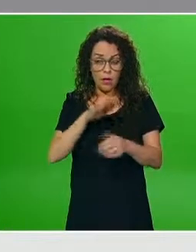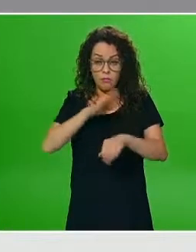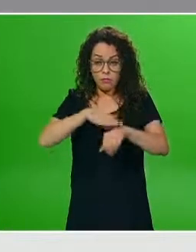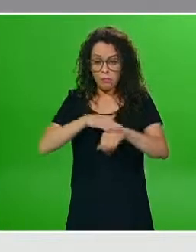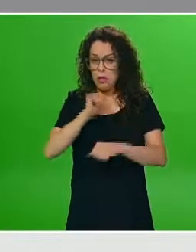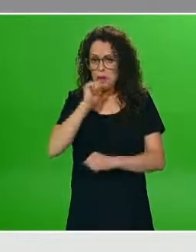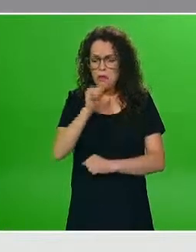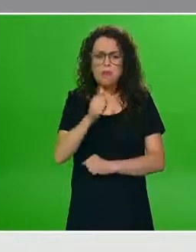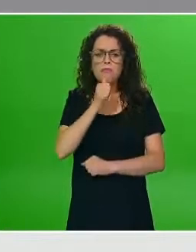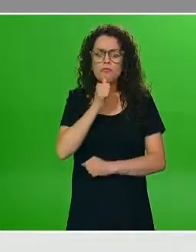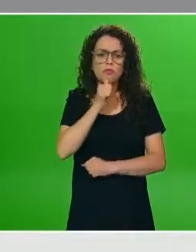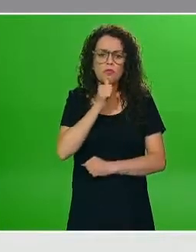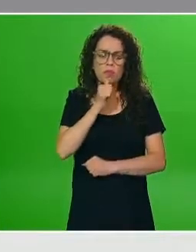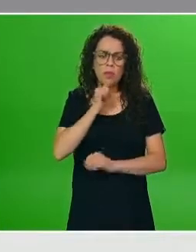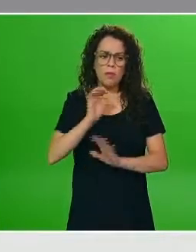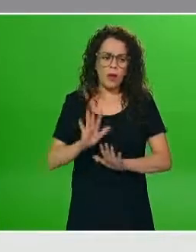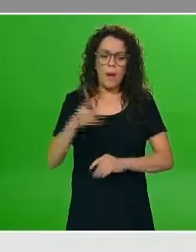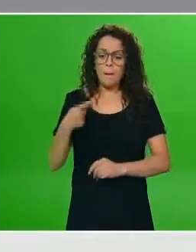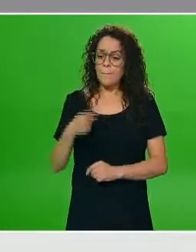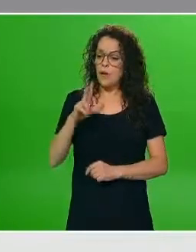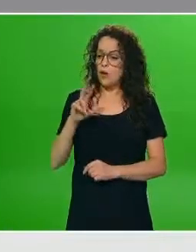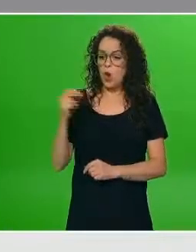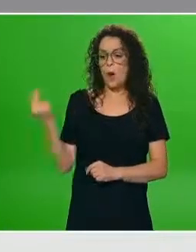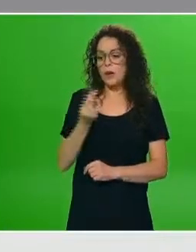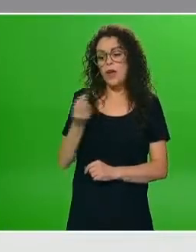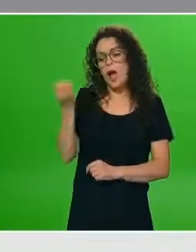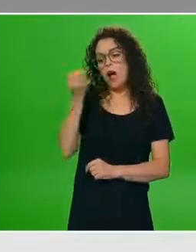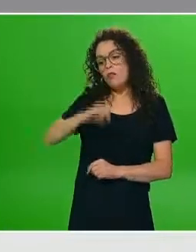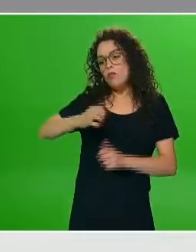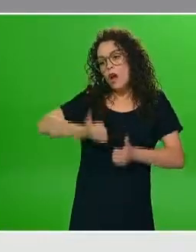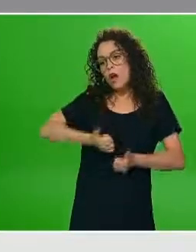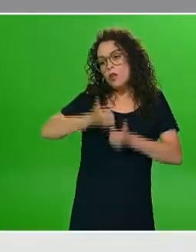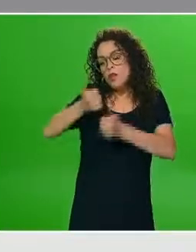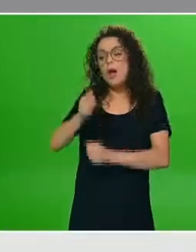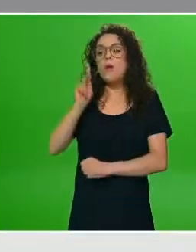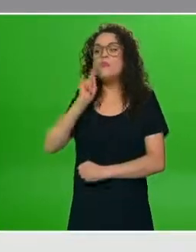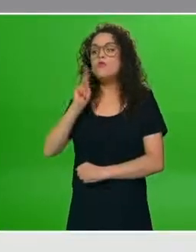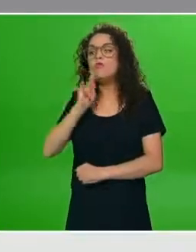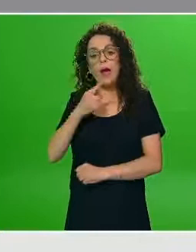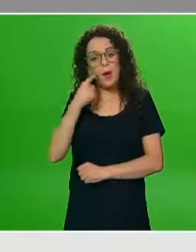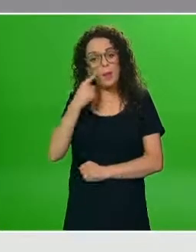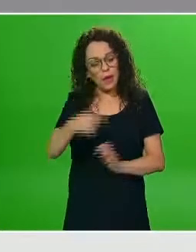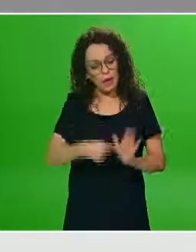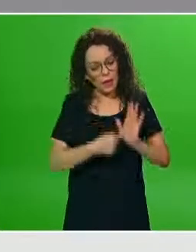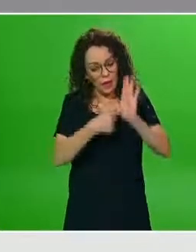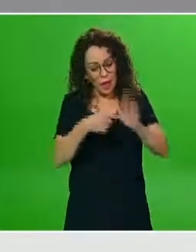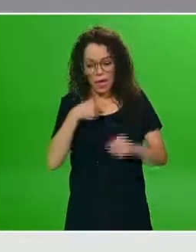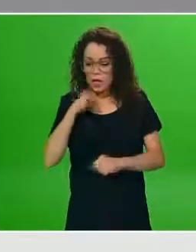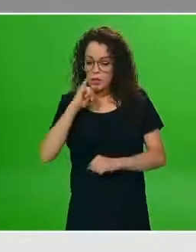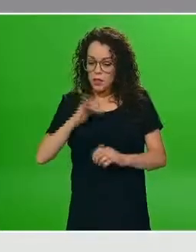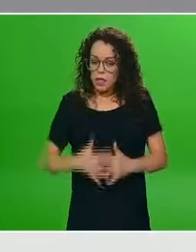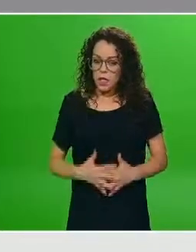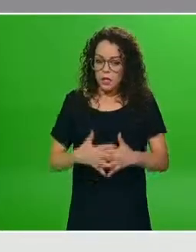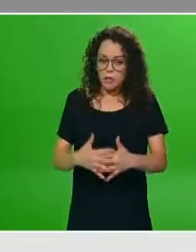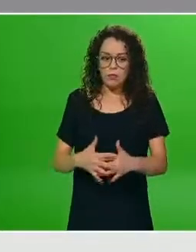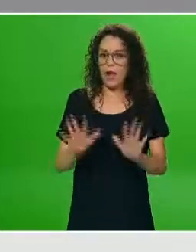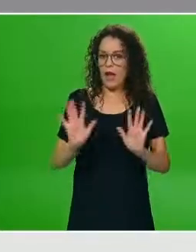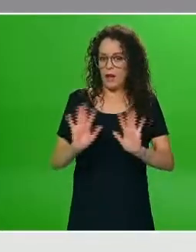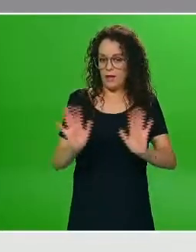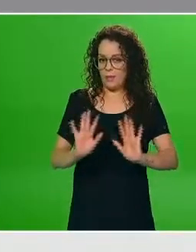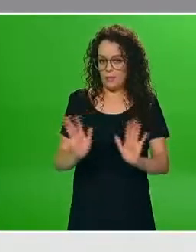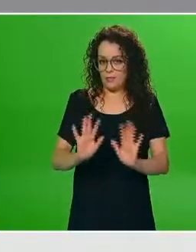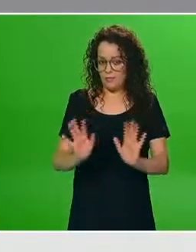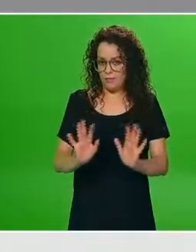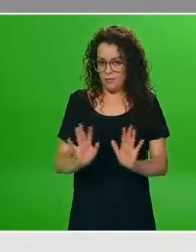como también lo hemos anunciado, tampoco es necesario que demuestre, creemos en la palabra, y por lo tanto si reportan que está embarazada tampoco se les